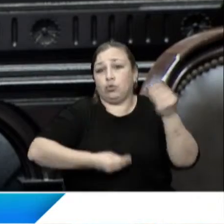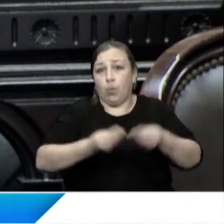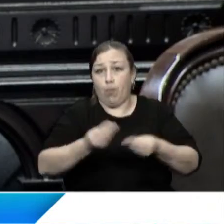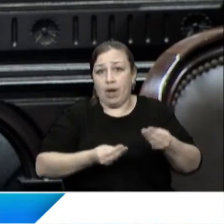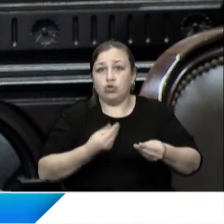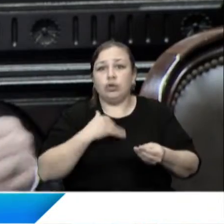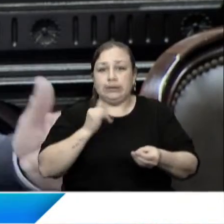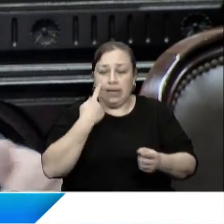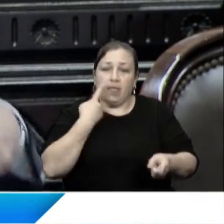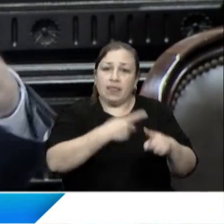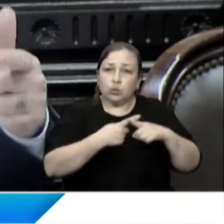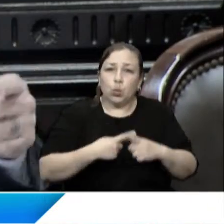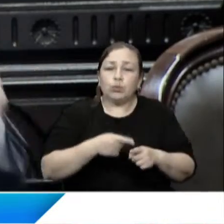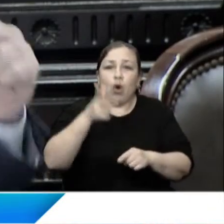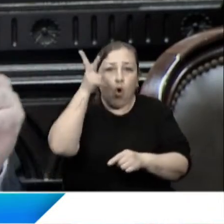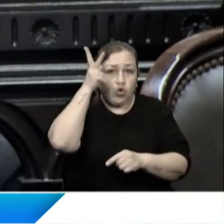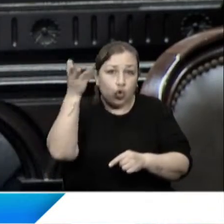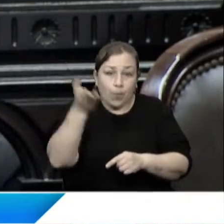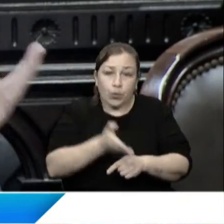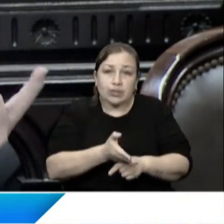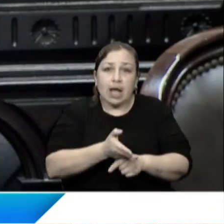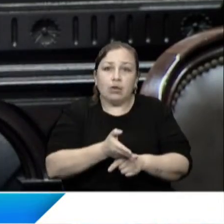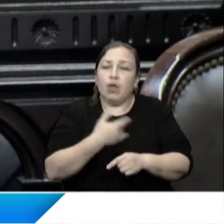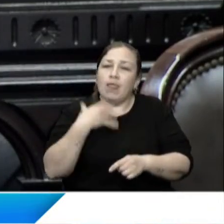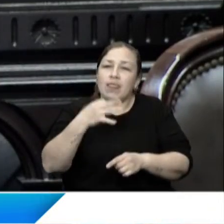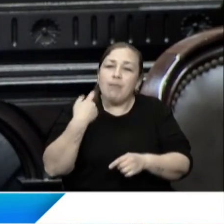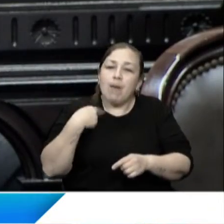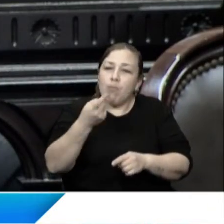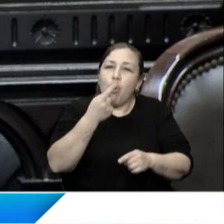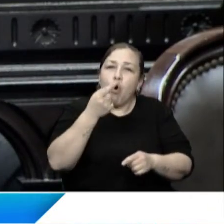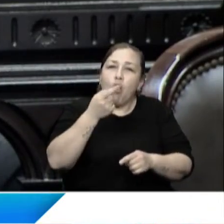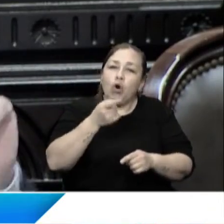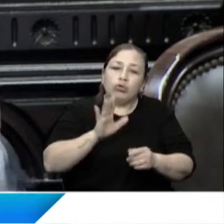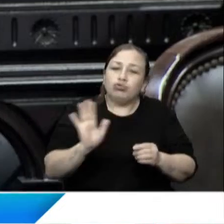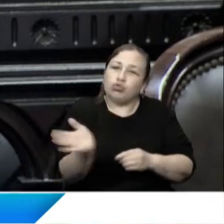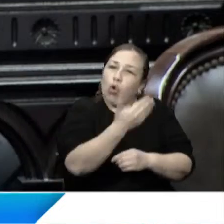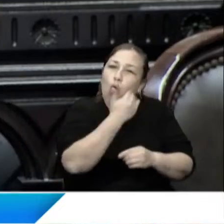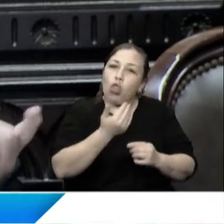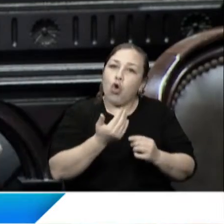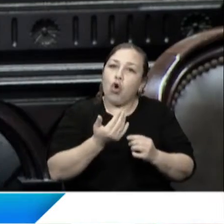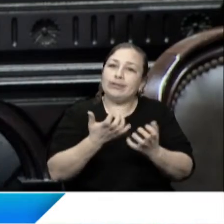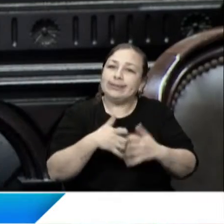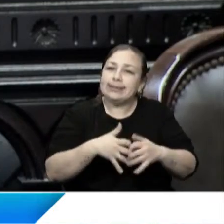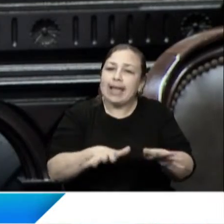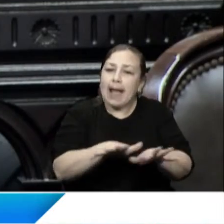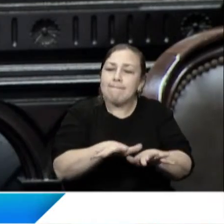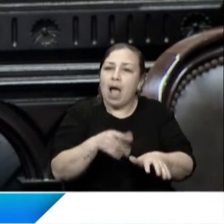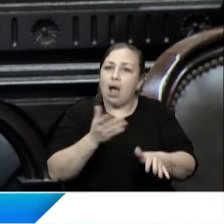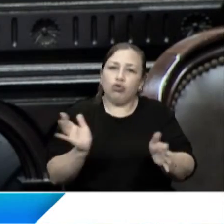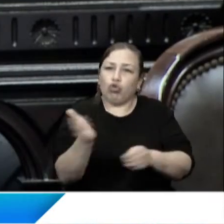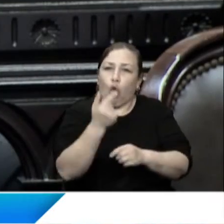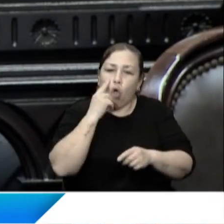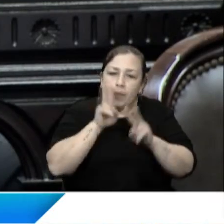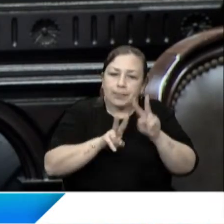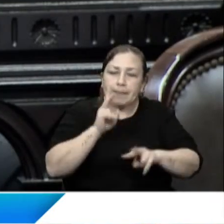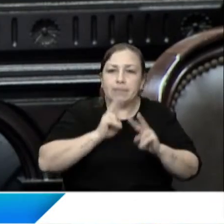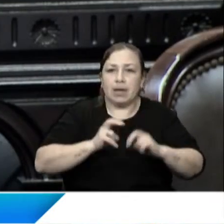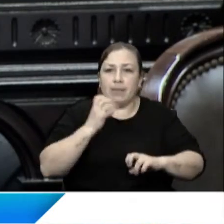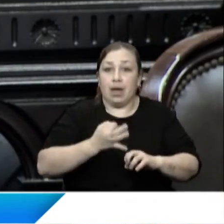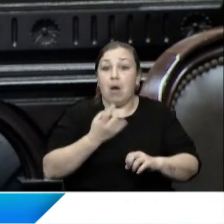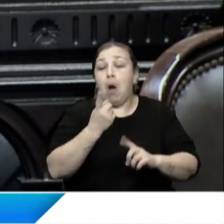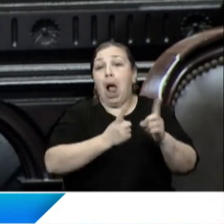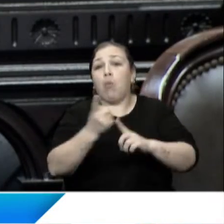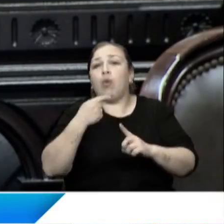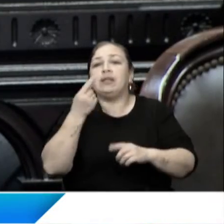Vamos a discutir el 8% de lo que tenemos que decir, pero discutamos todo el sistema. No, porque después están los que votan en contra de las jubilaciones de